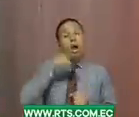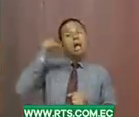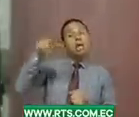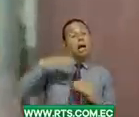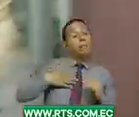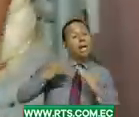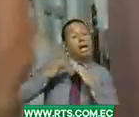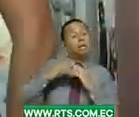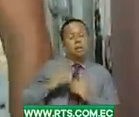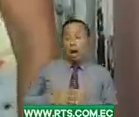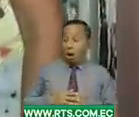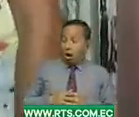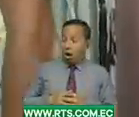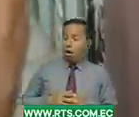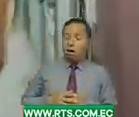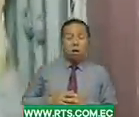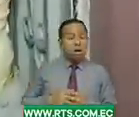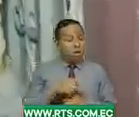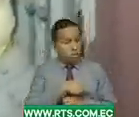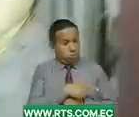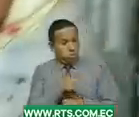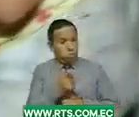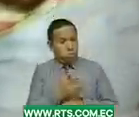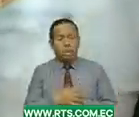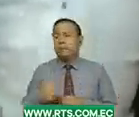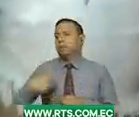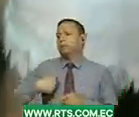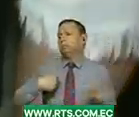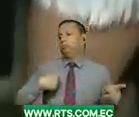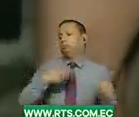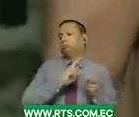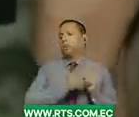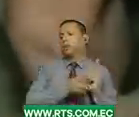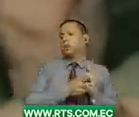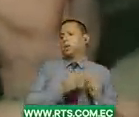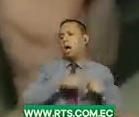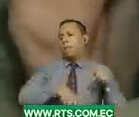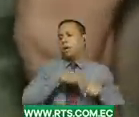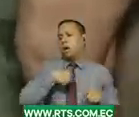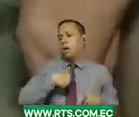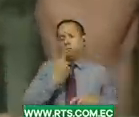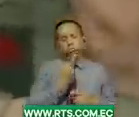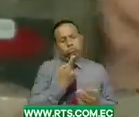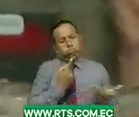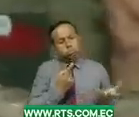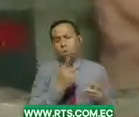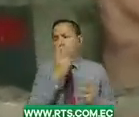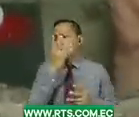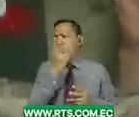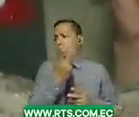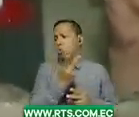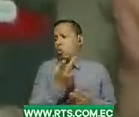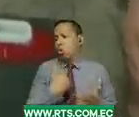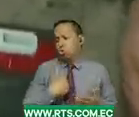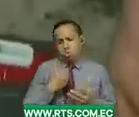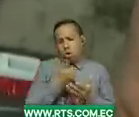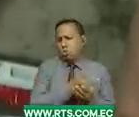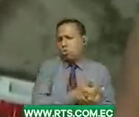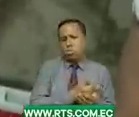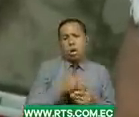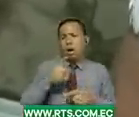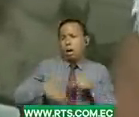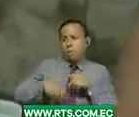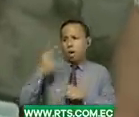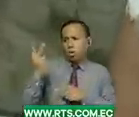usted también? Sí, ahorita le estamos ayudando a mi vecina porque es sola con el esposo. Y estamos aquí dos